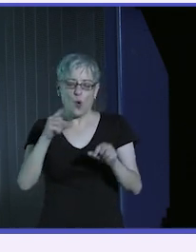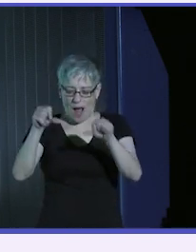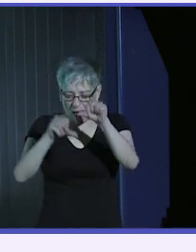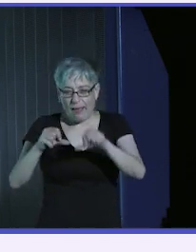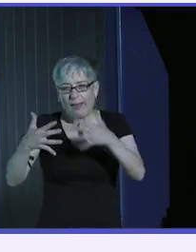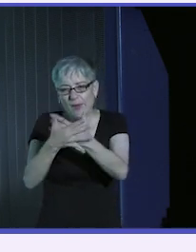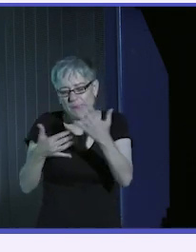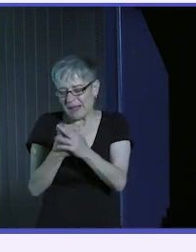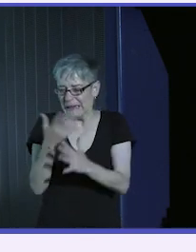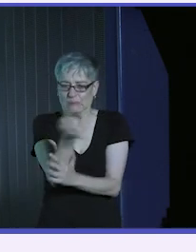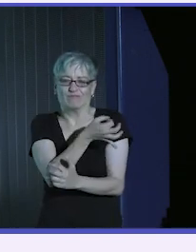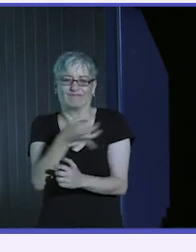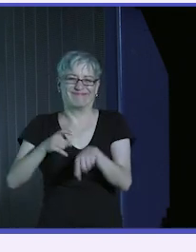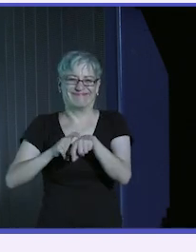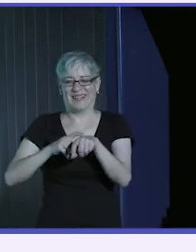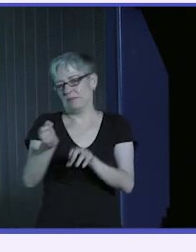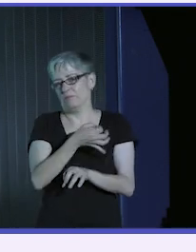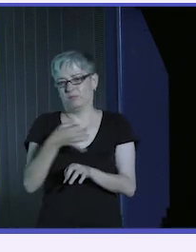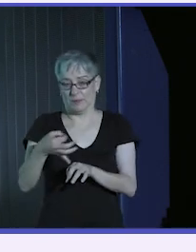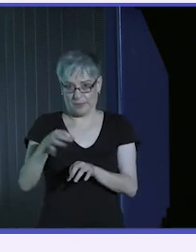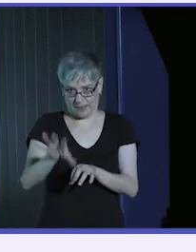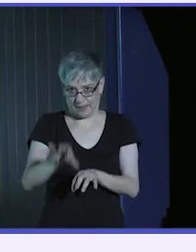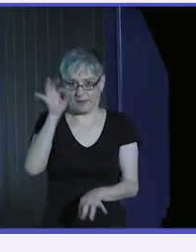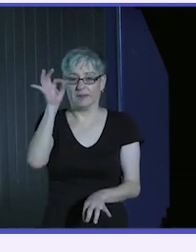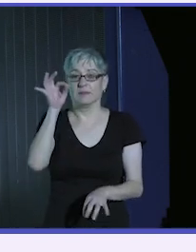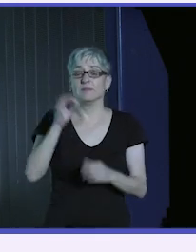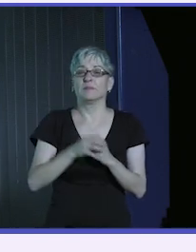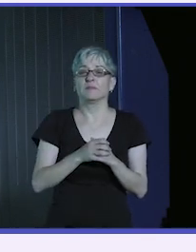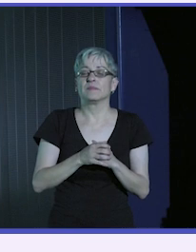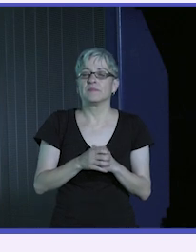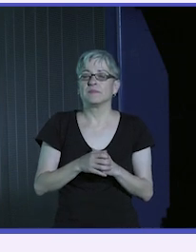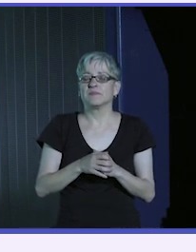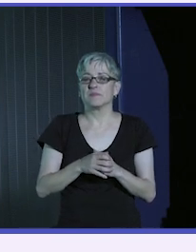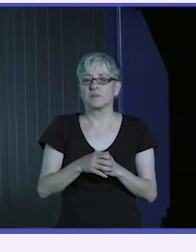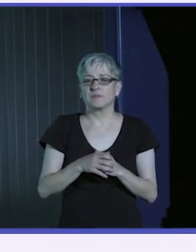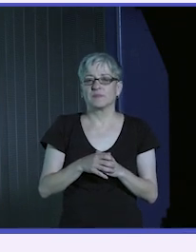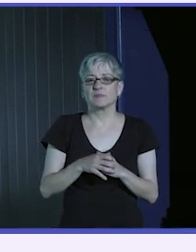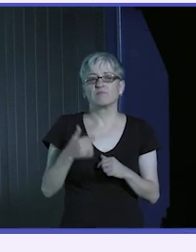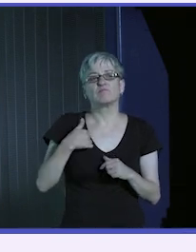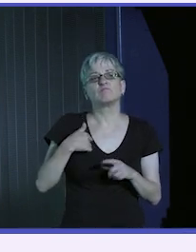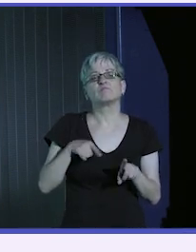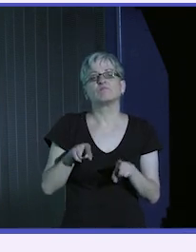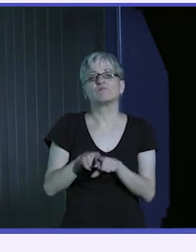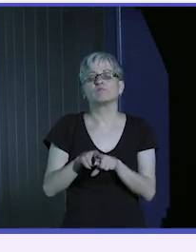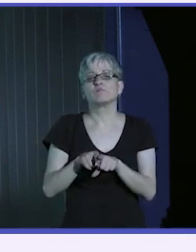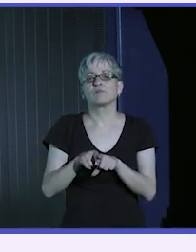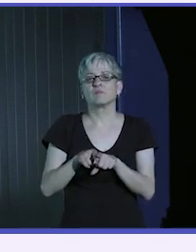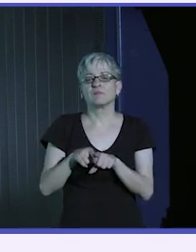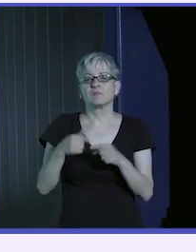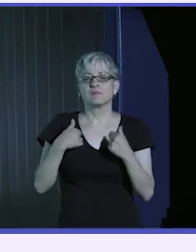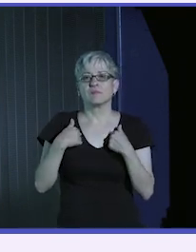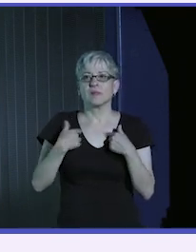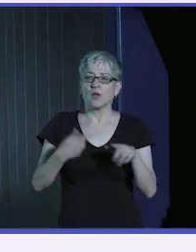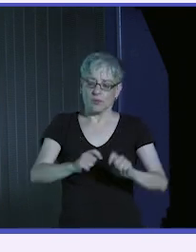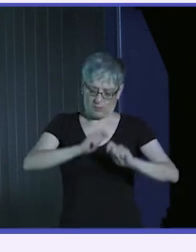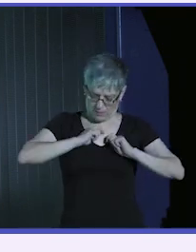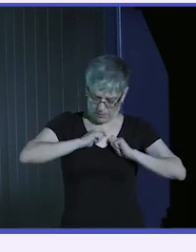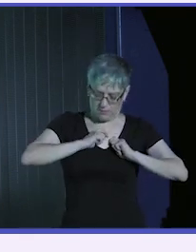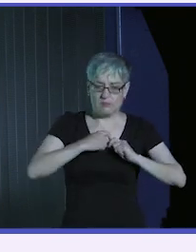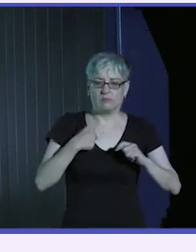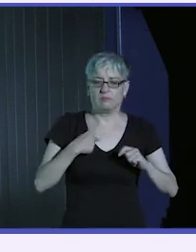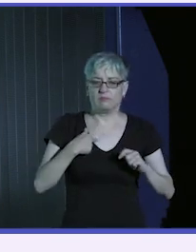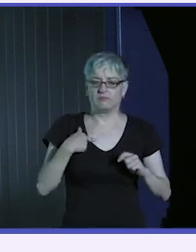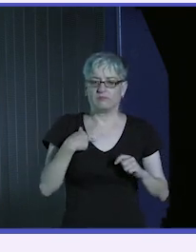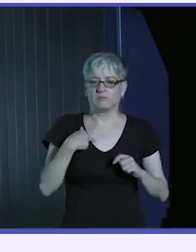tiene las características ideales, ¿no? Todo esto al final es un conjunto de funcionalidades que simplifica un workflow al